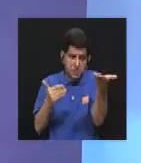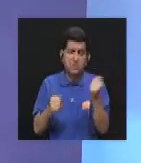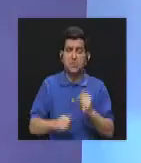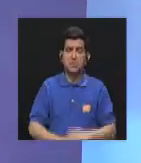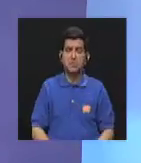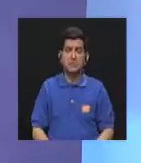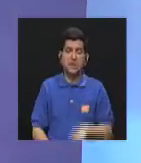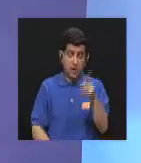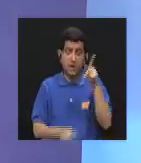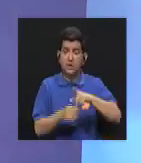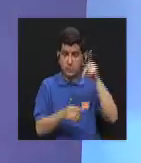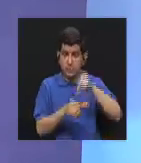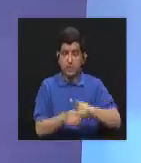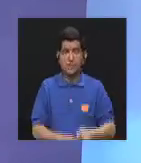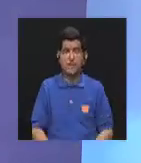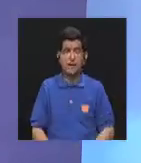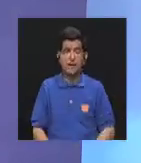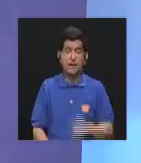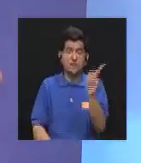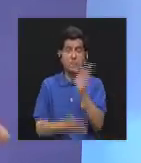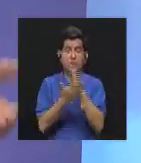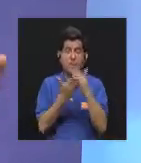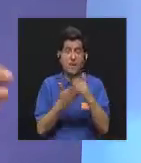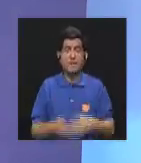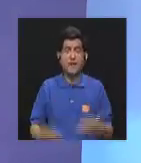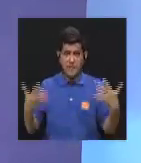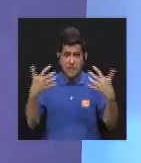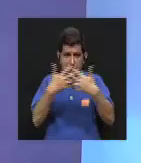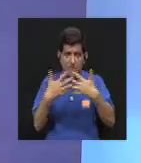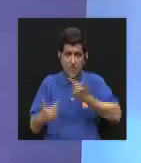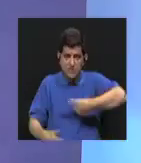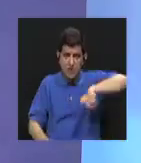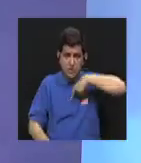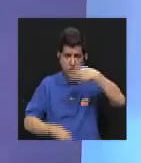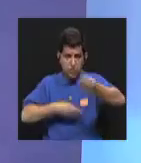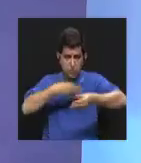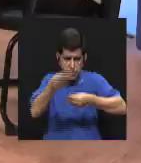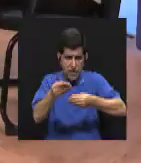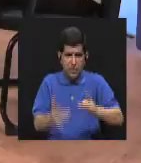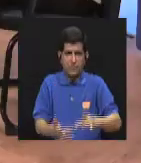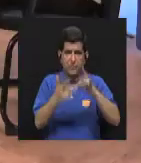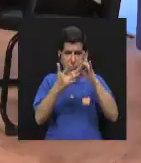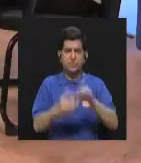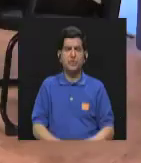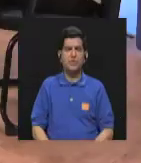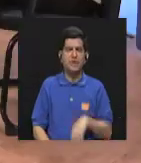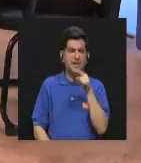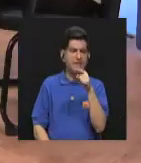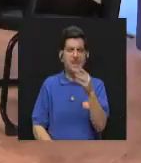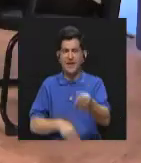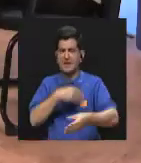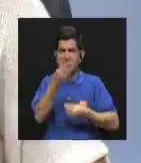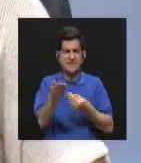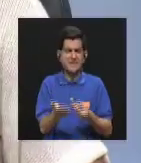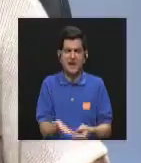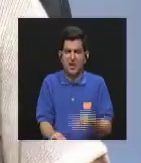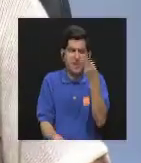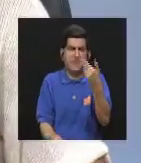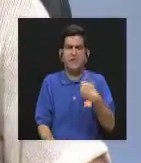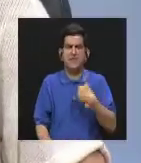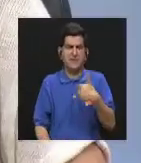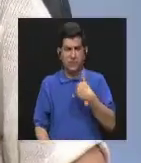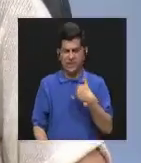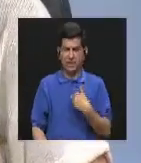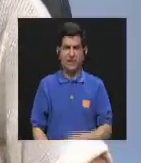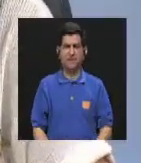de las cosas, han participado, son una contraparte nuestra en la devolución sobre todo. Hablemos de esa devolución, de esta validación